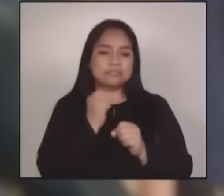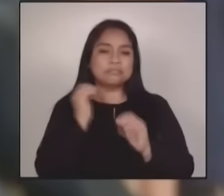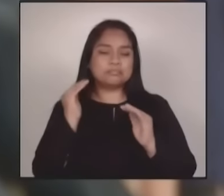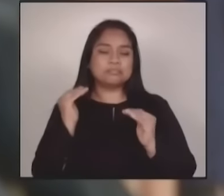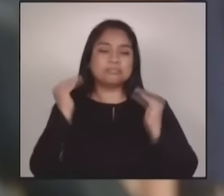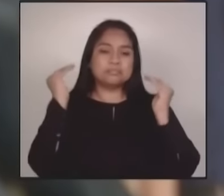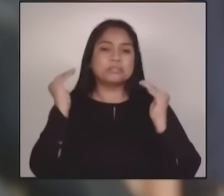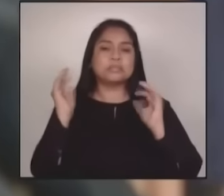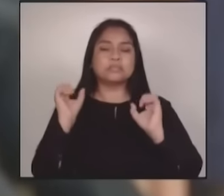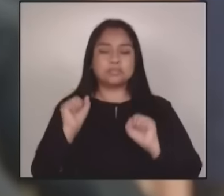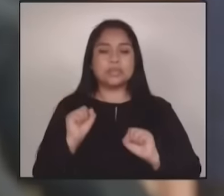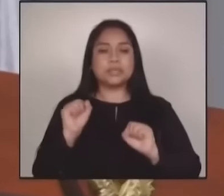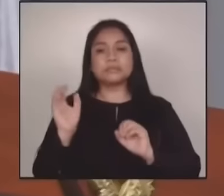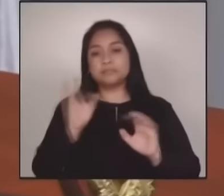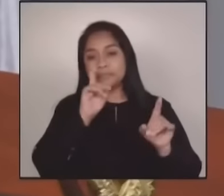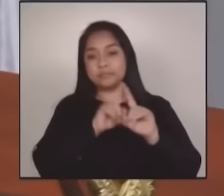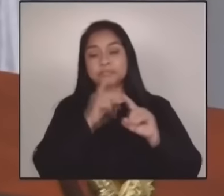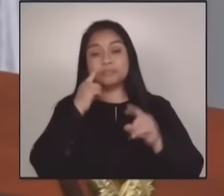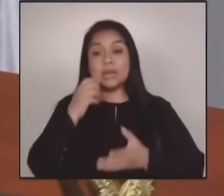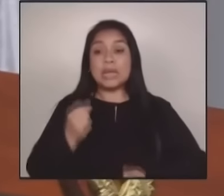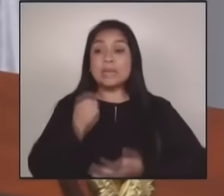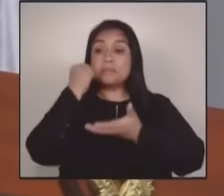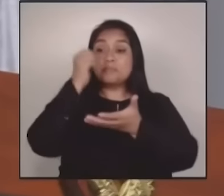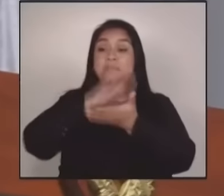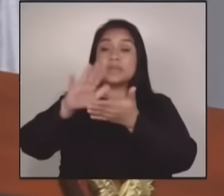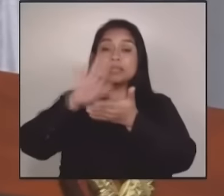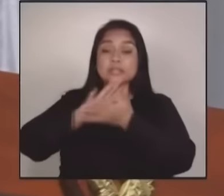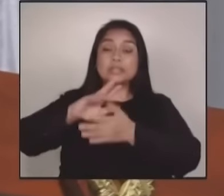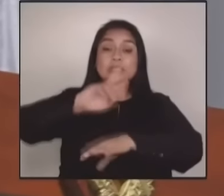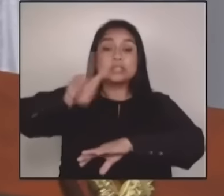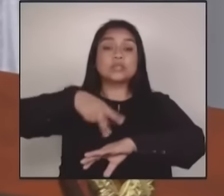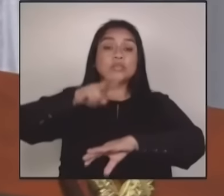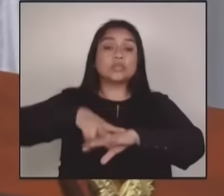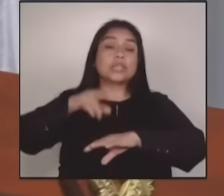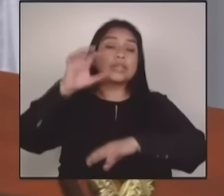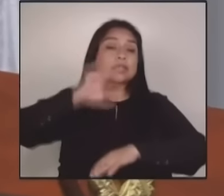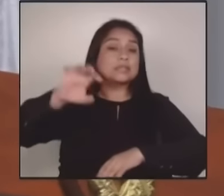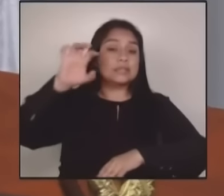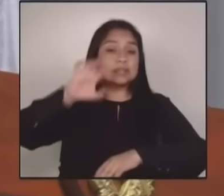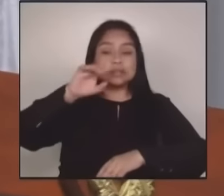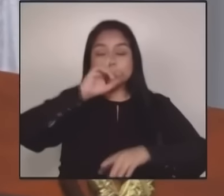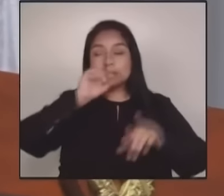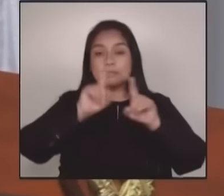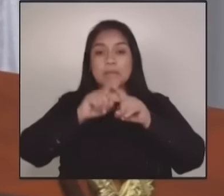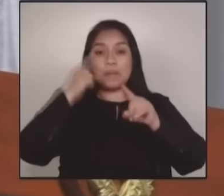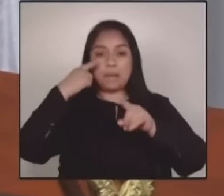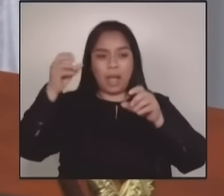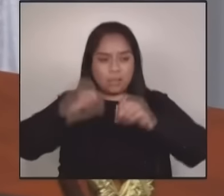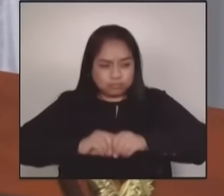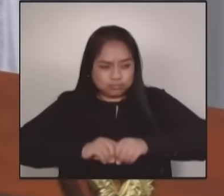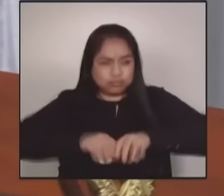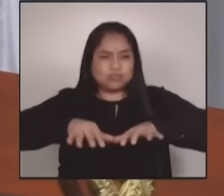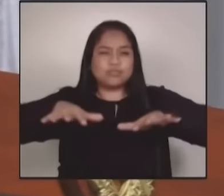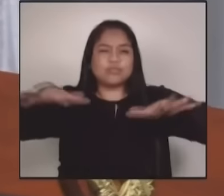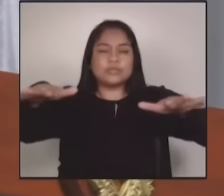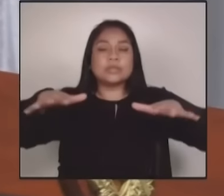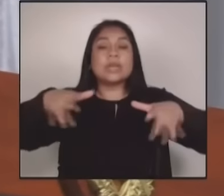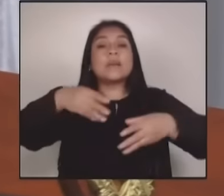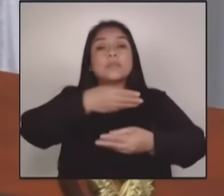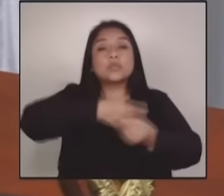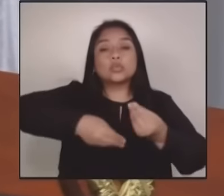Promoveremos la inversión tanto nacional como extranjera para expandir la estructura productiva del